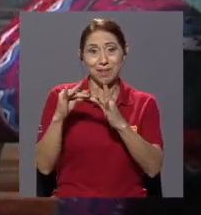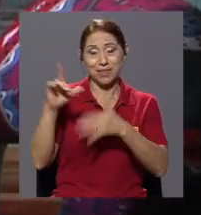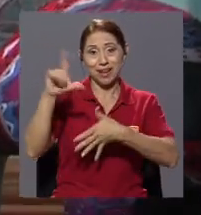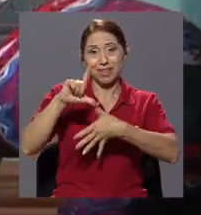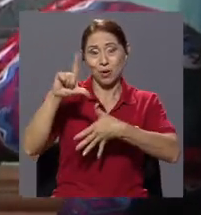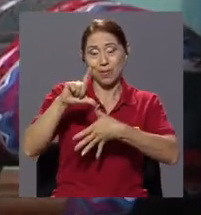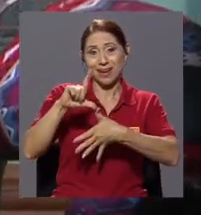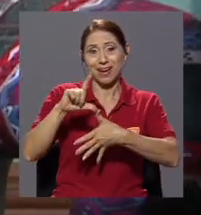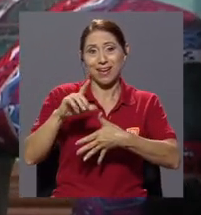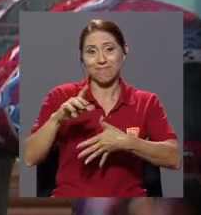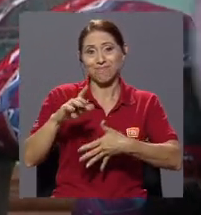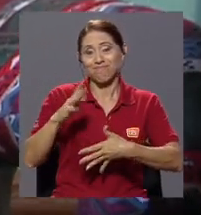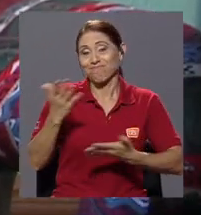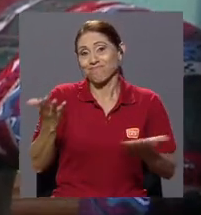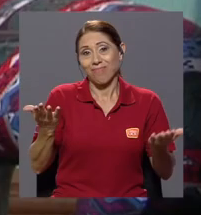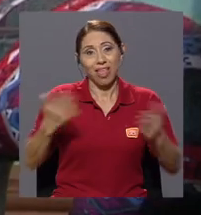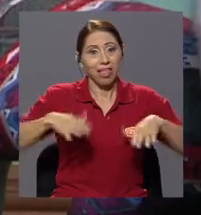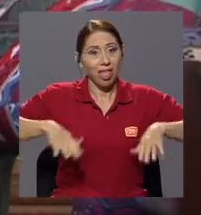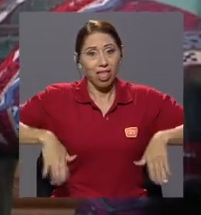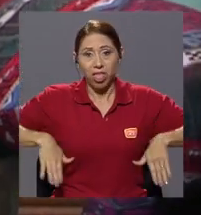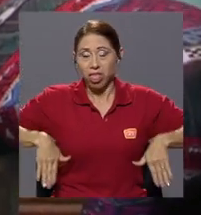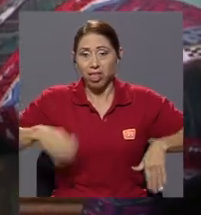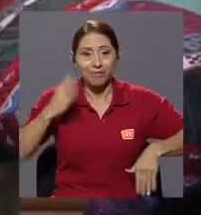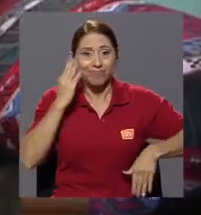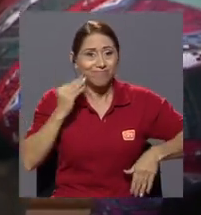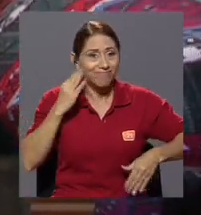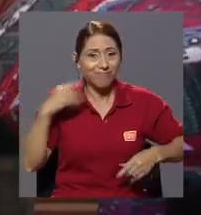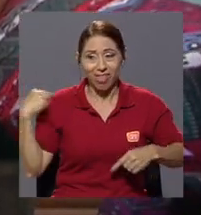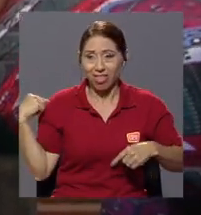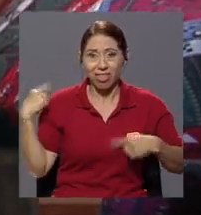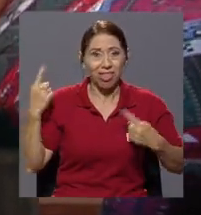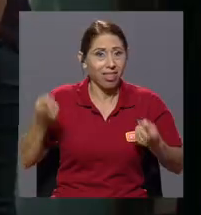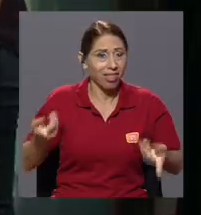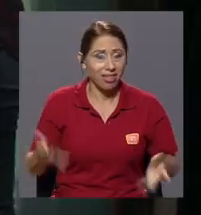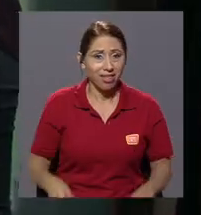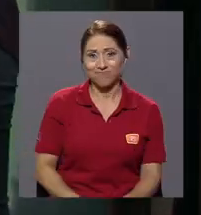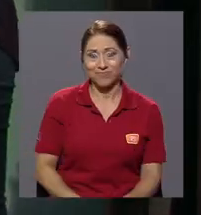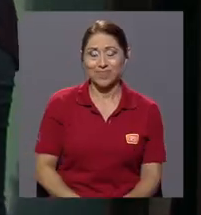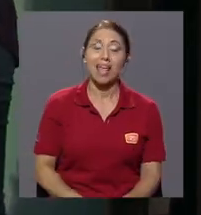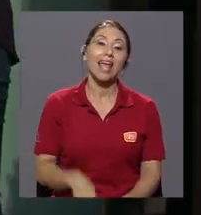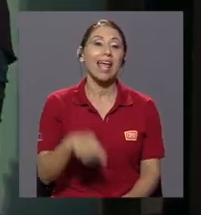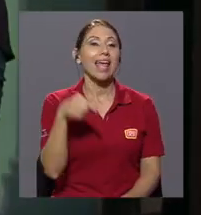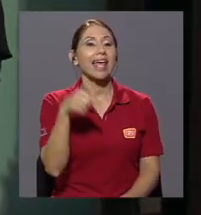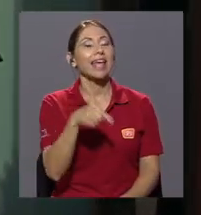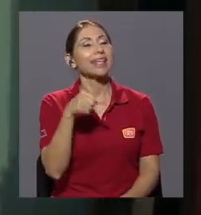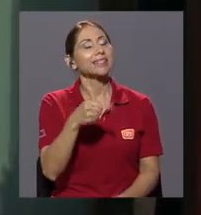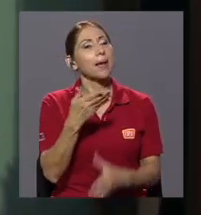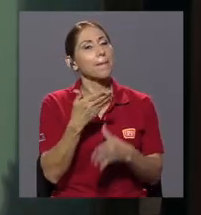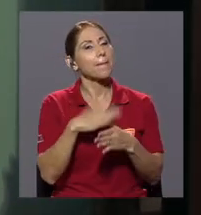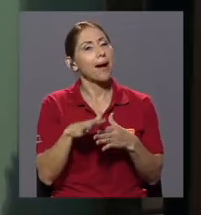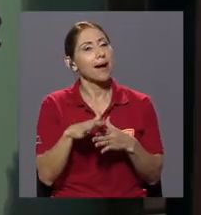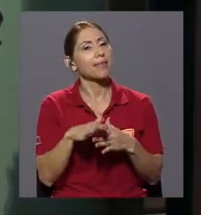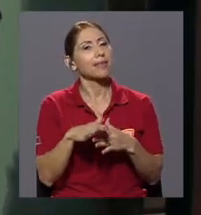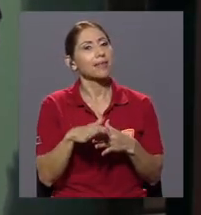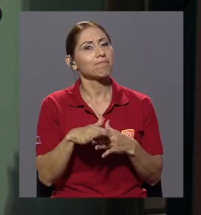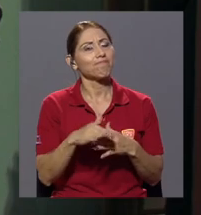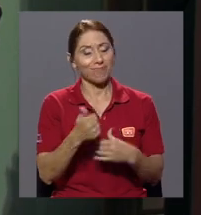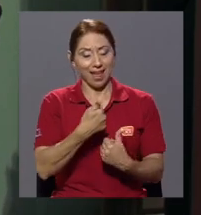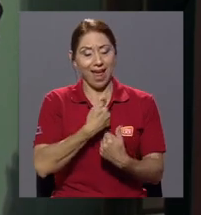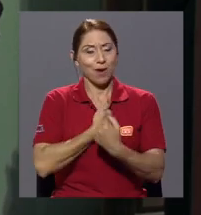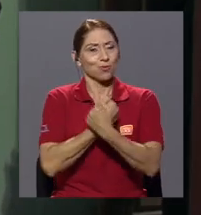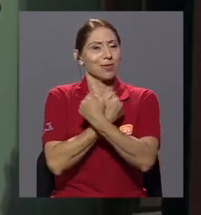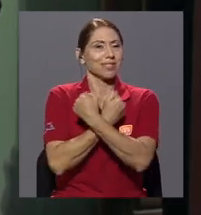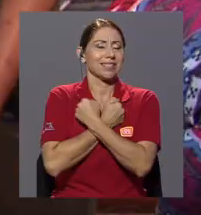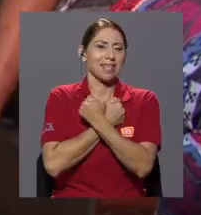latinoamérica tal vez no han vivido en todo su niñez esa es a parte de